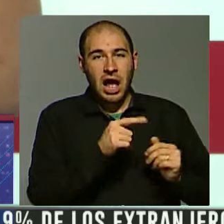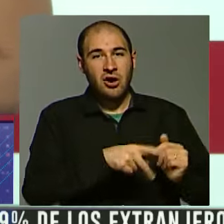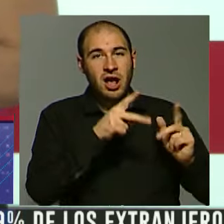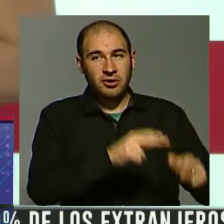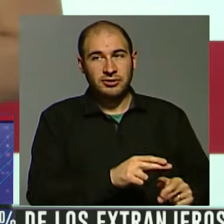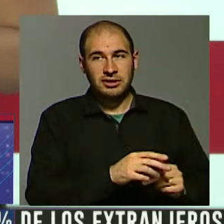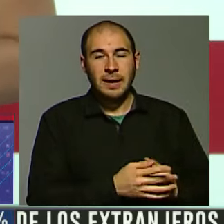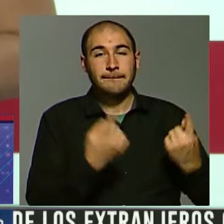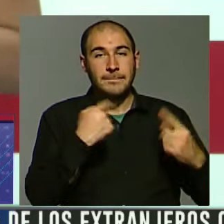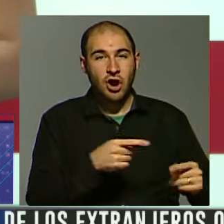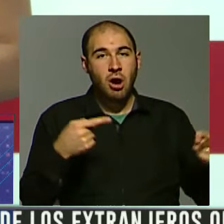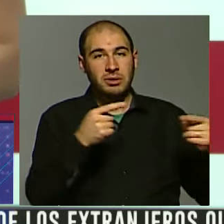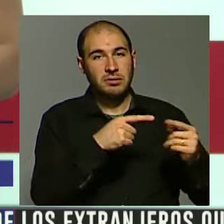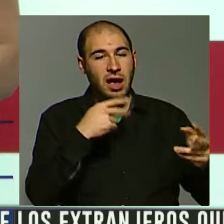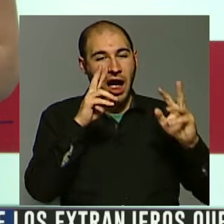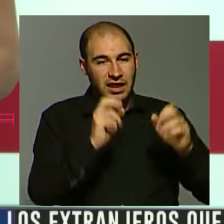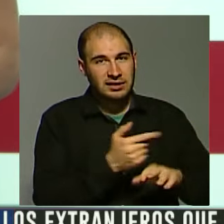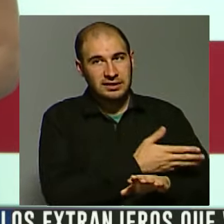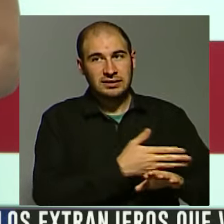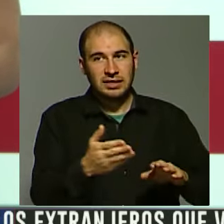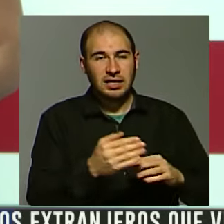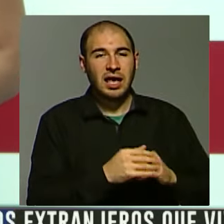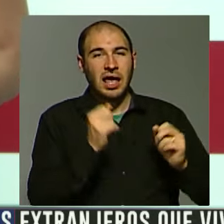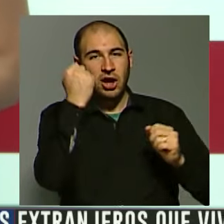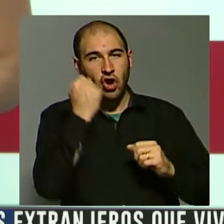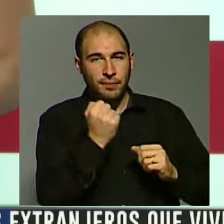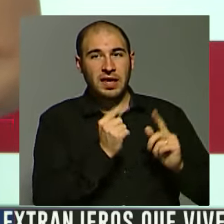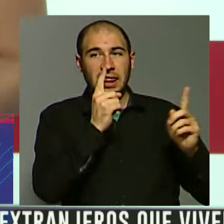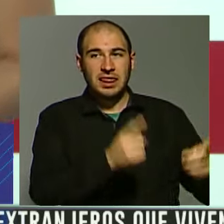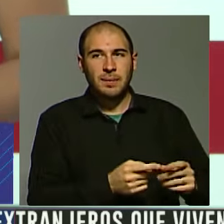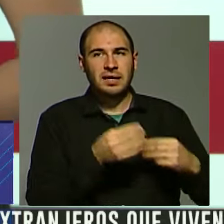corte, Sí. pero la idea es que sigamos analizando lo que está sucediendo con la economía y sobre todo lo que significan estos